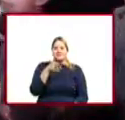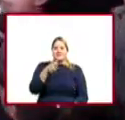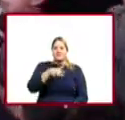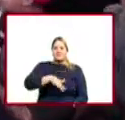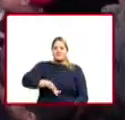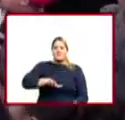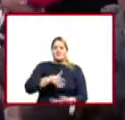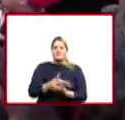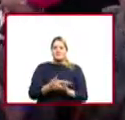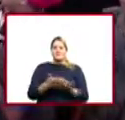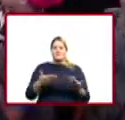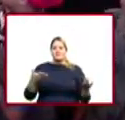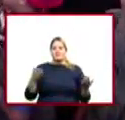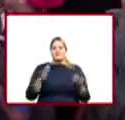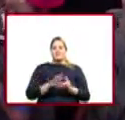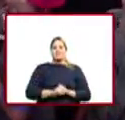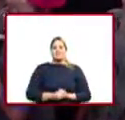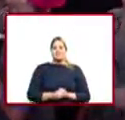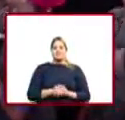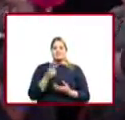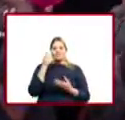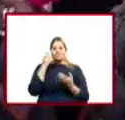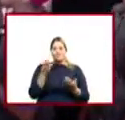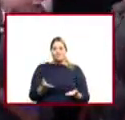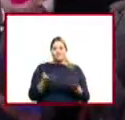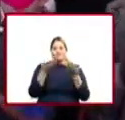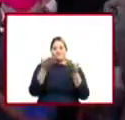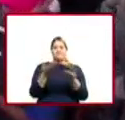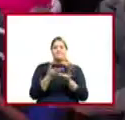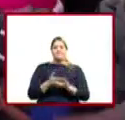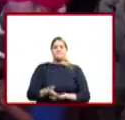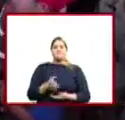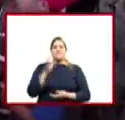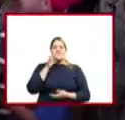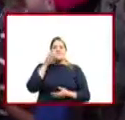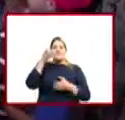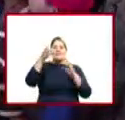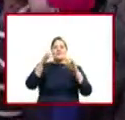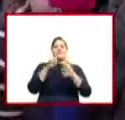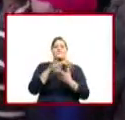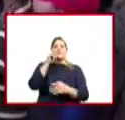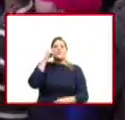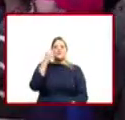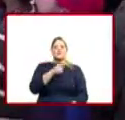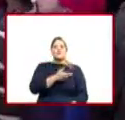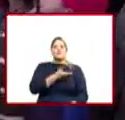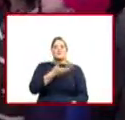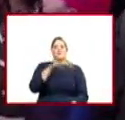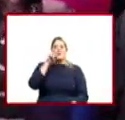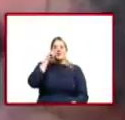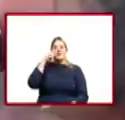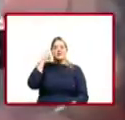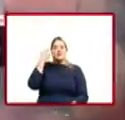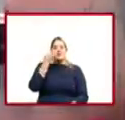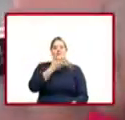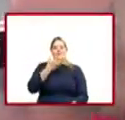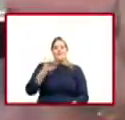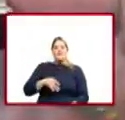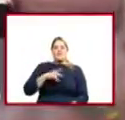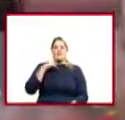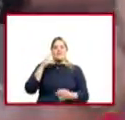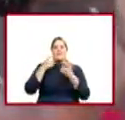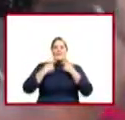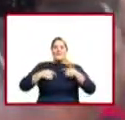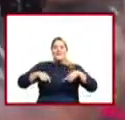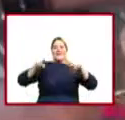abogado Daniel Cibrián. Bueno, como le digo, nosotros la posición es esa, la Constitución es clara en su artículo 242, solo ciertos